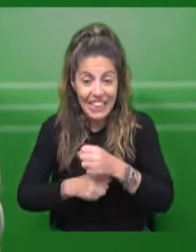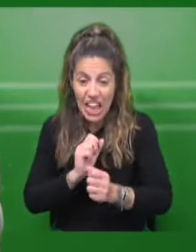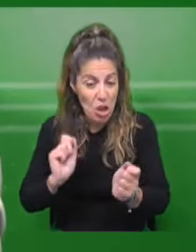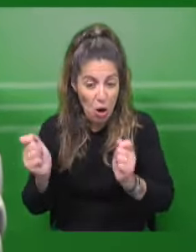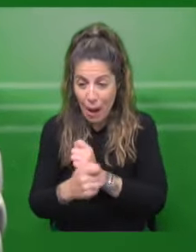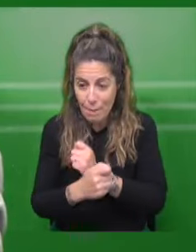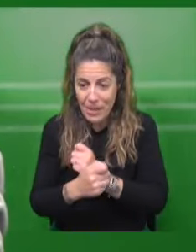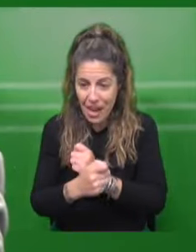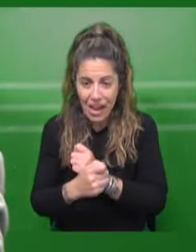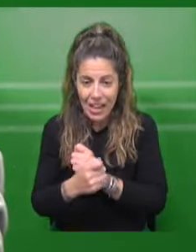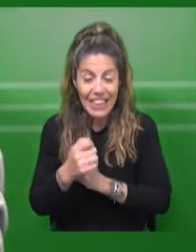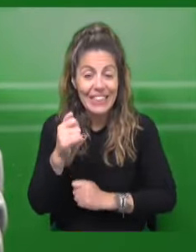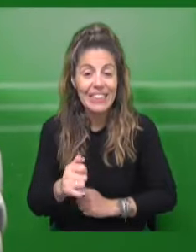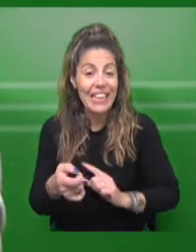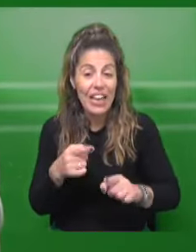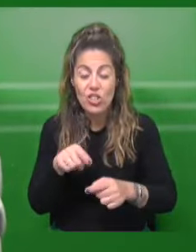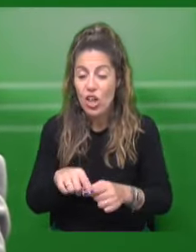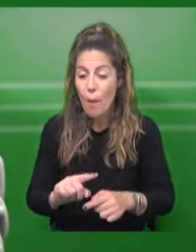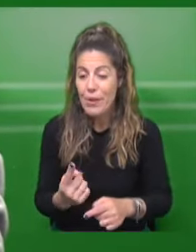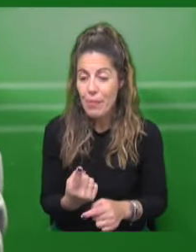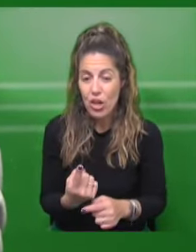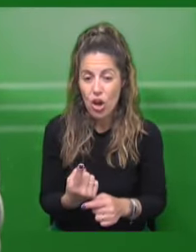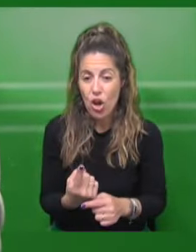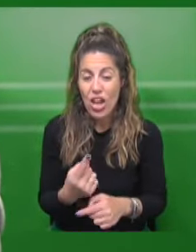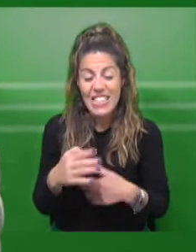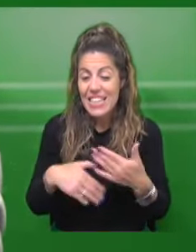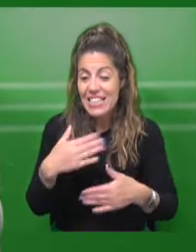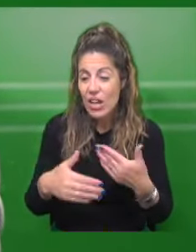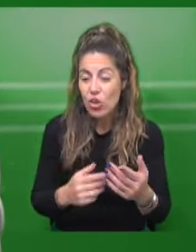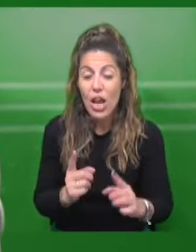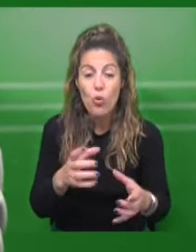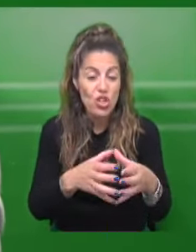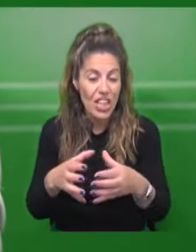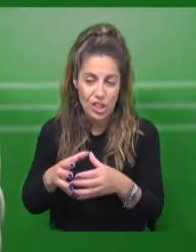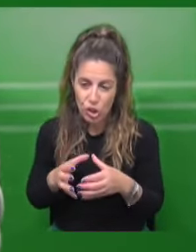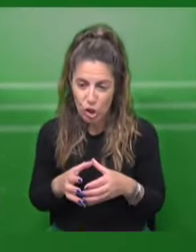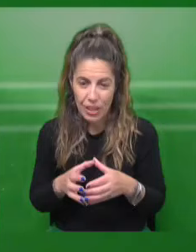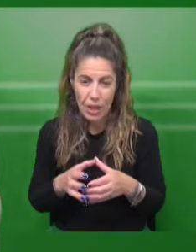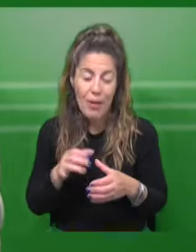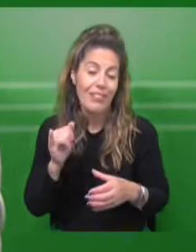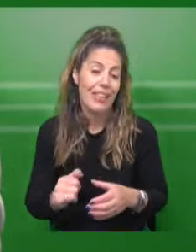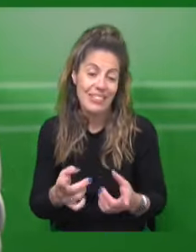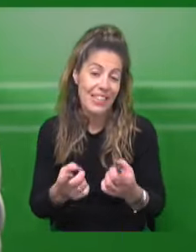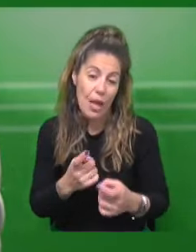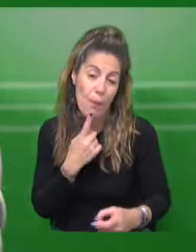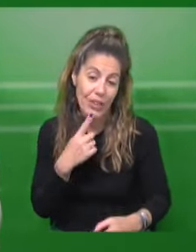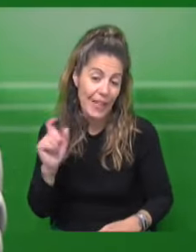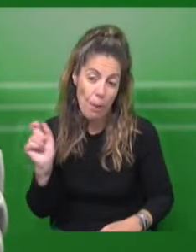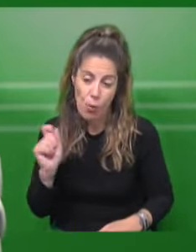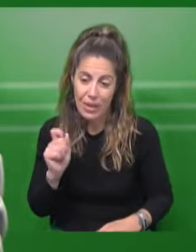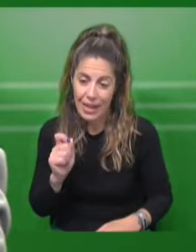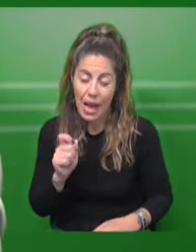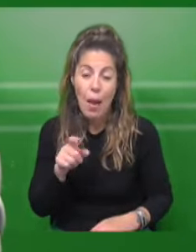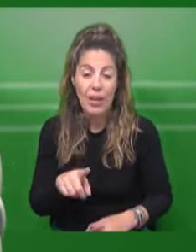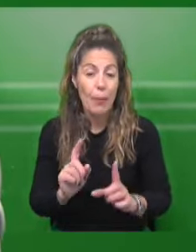esa matriz y tiene que ver en primer lugar con que se desarrollen algunos sectores para lo cual tiene que haber políticas públicas para lo cual